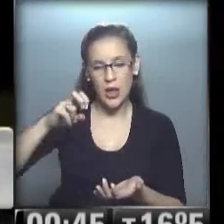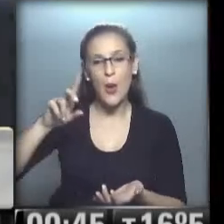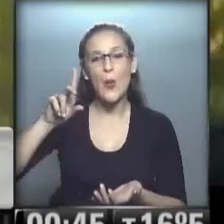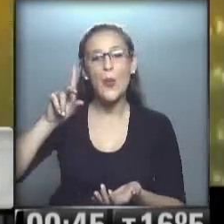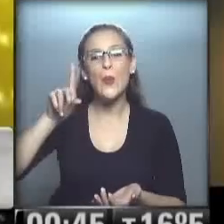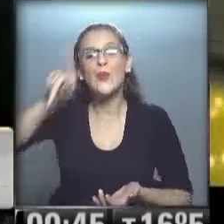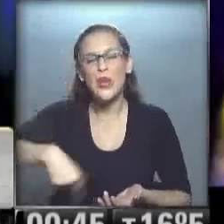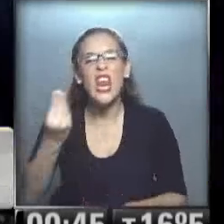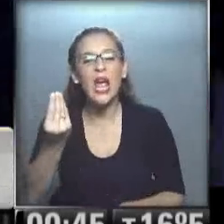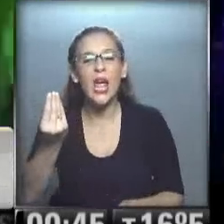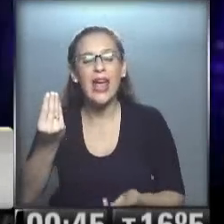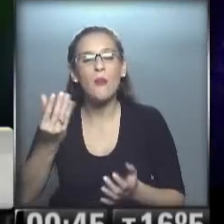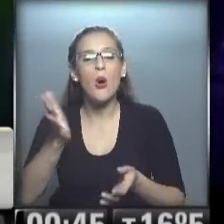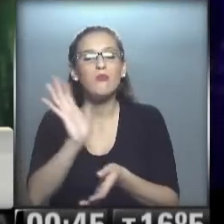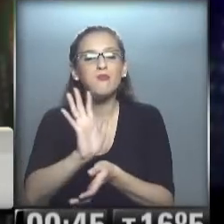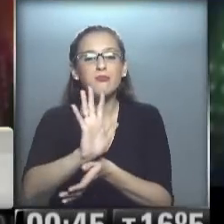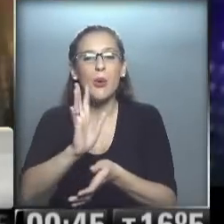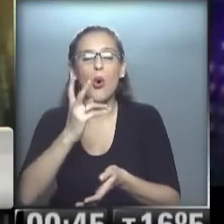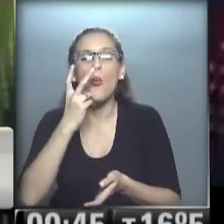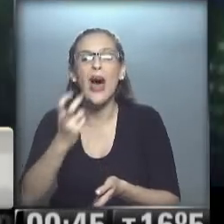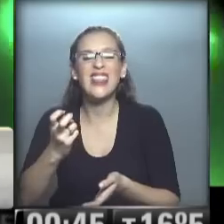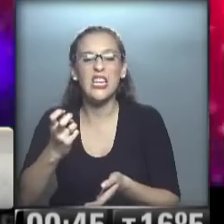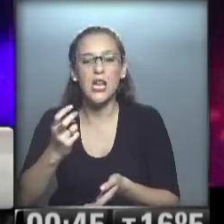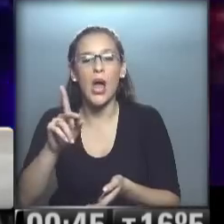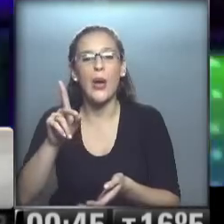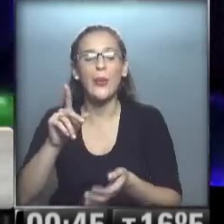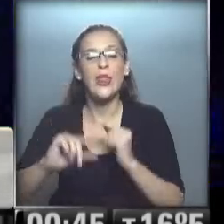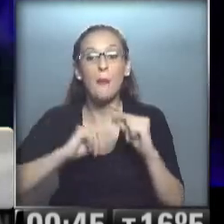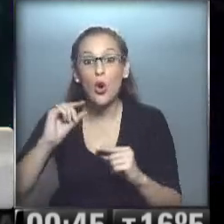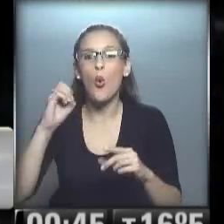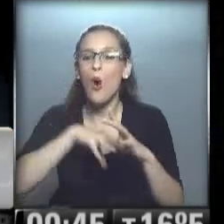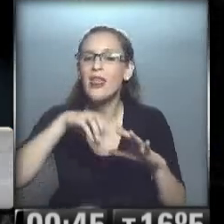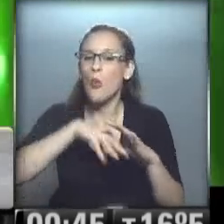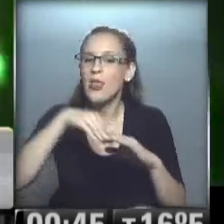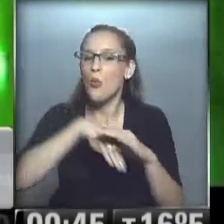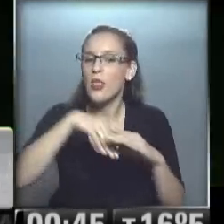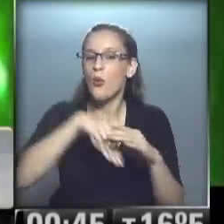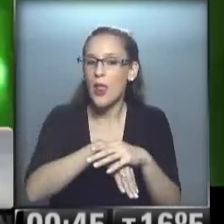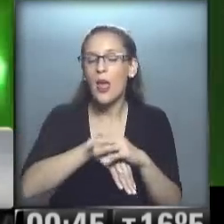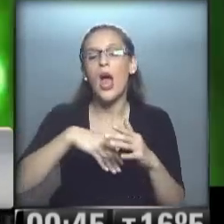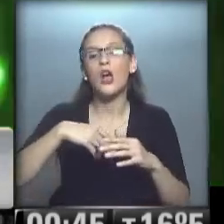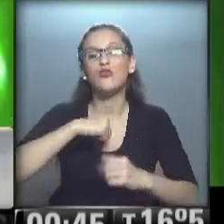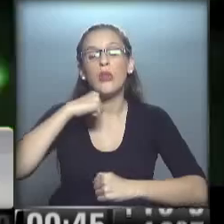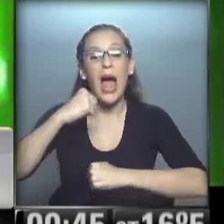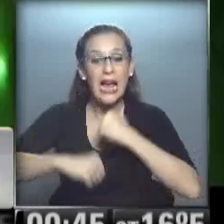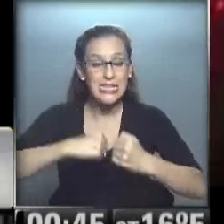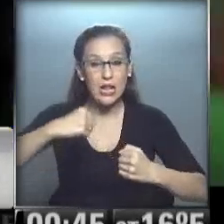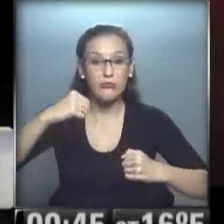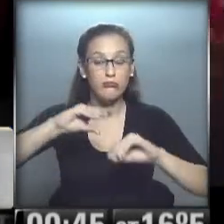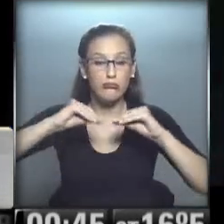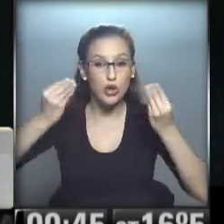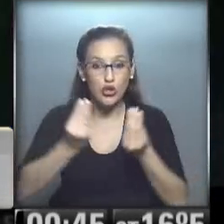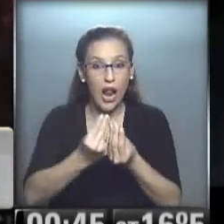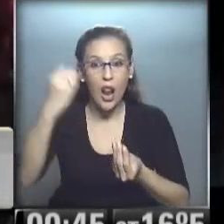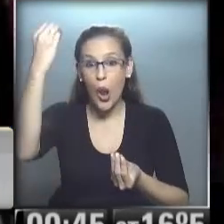van alimentando una batería que permite, por ejemplo, iluminar el piso e iluminar el resto del boliche. Es decir, la idea es tratar de armar un boliche que